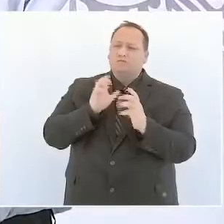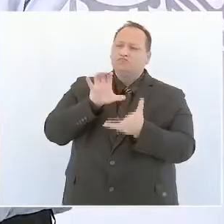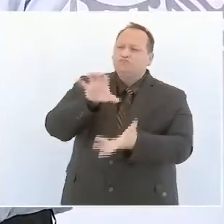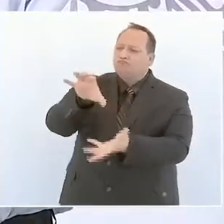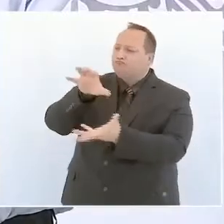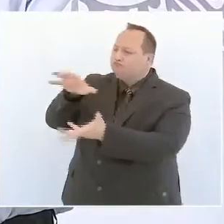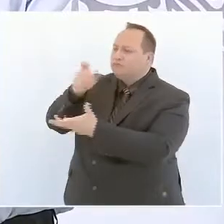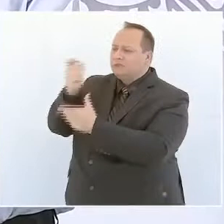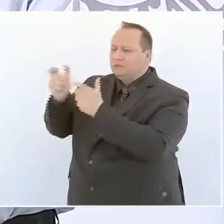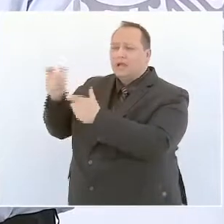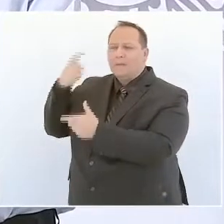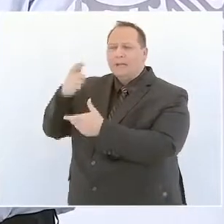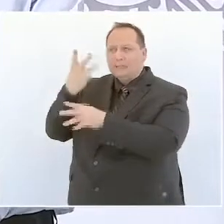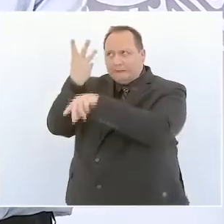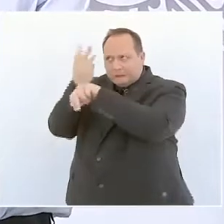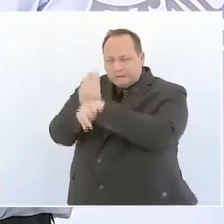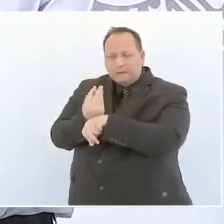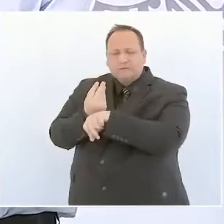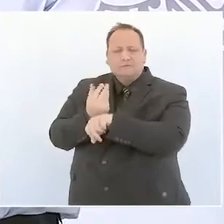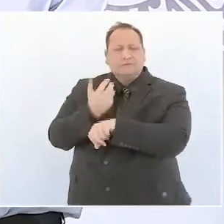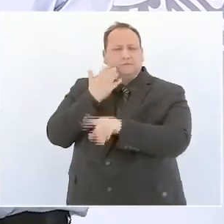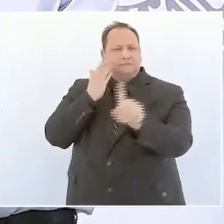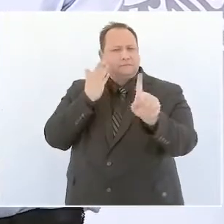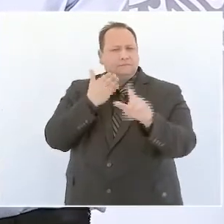presupuesto. Ese es el